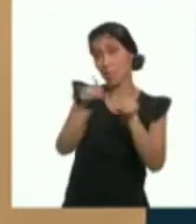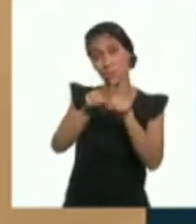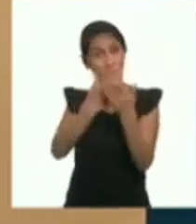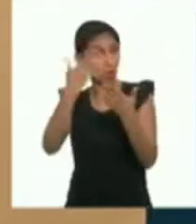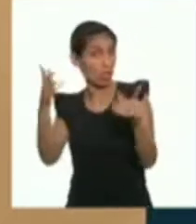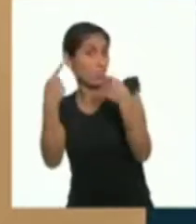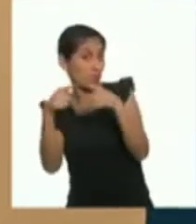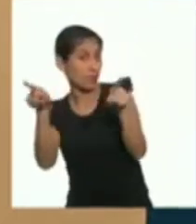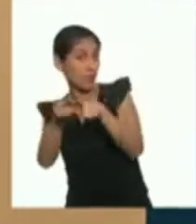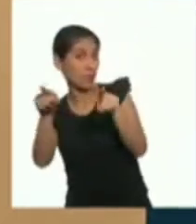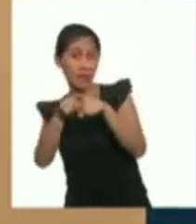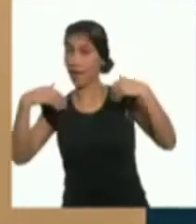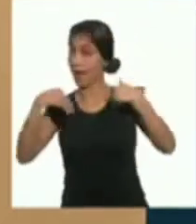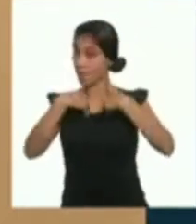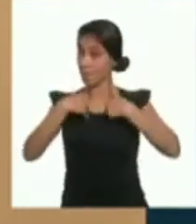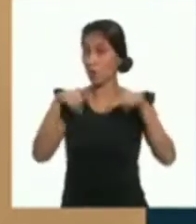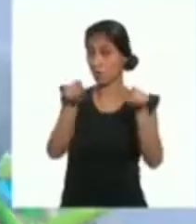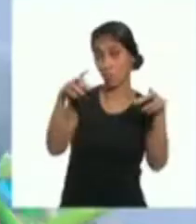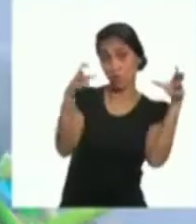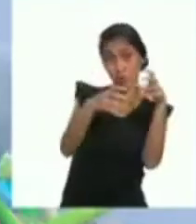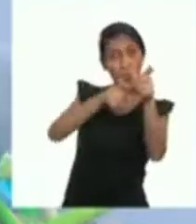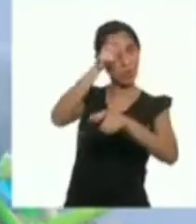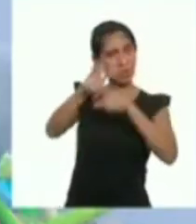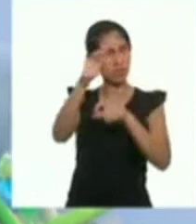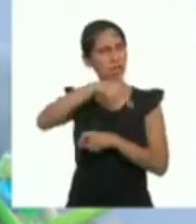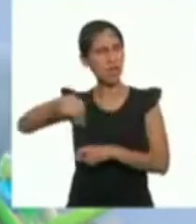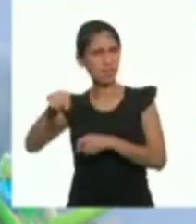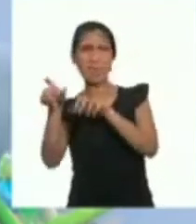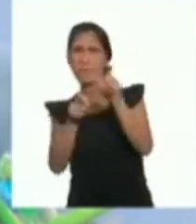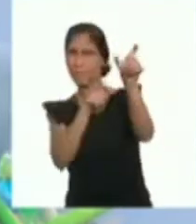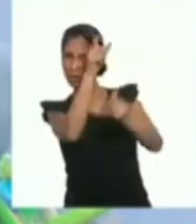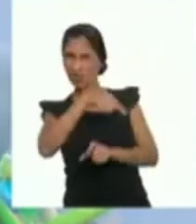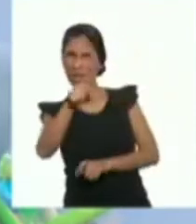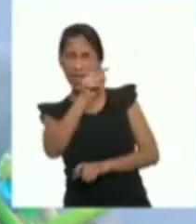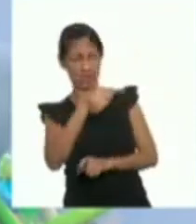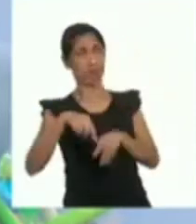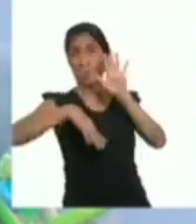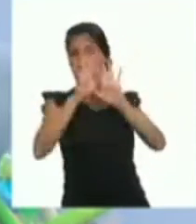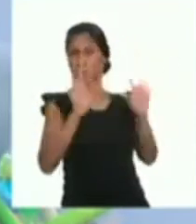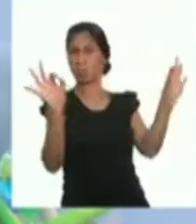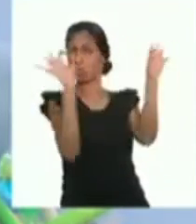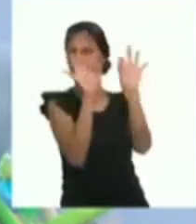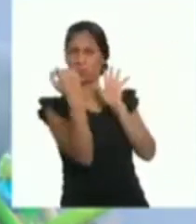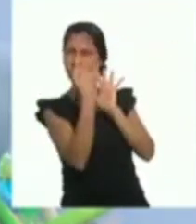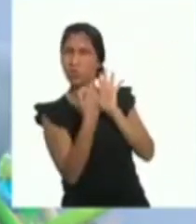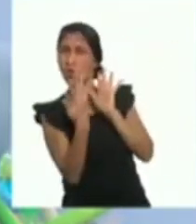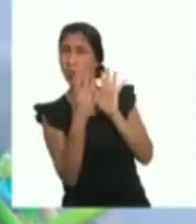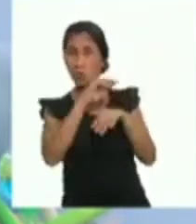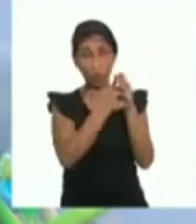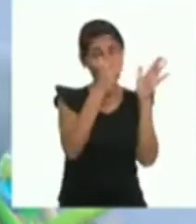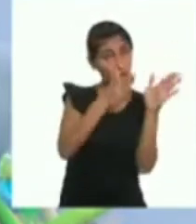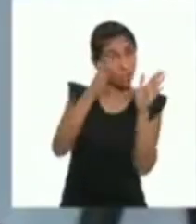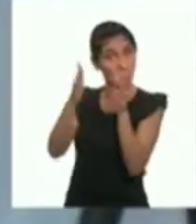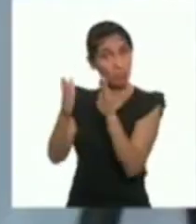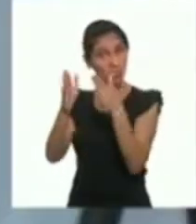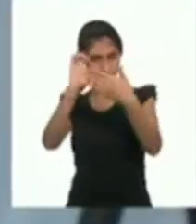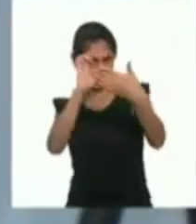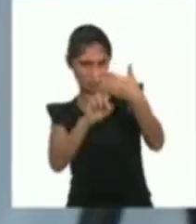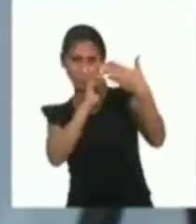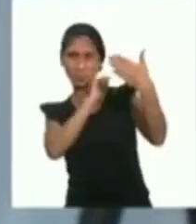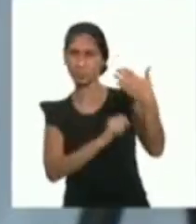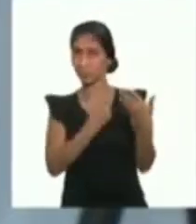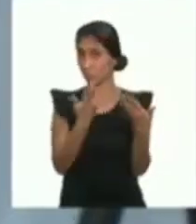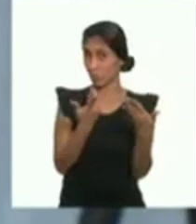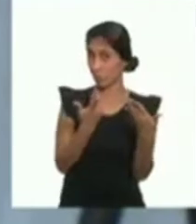pero también animal o un grupo de personas. Será el protagonista de la obra y el resto de elementos se organizan en torno a